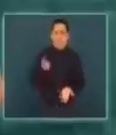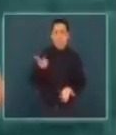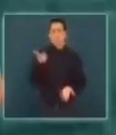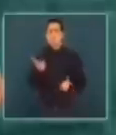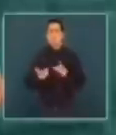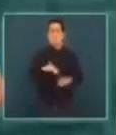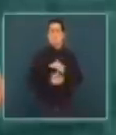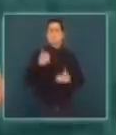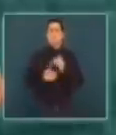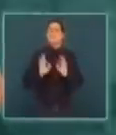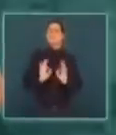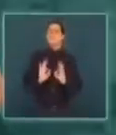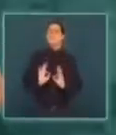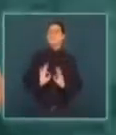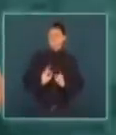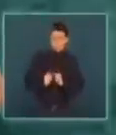¿Transar para avanzar?